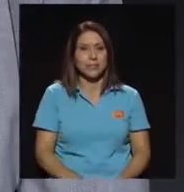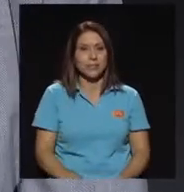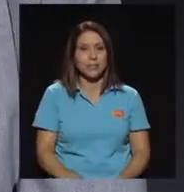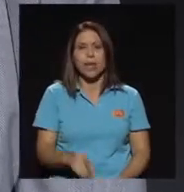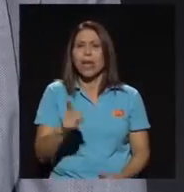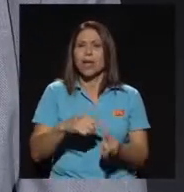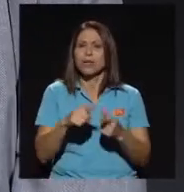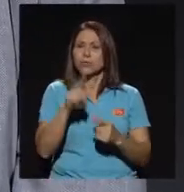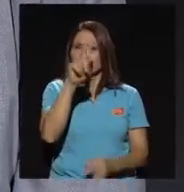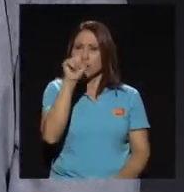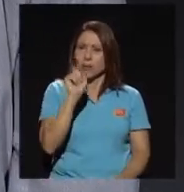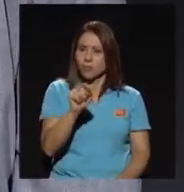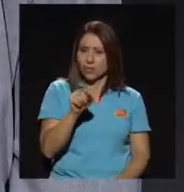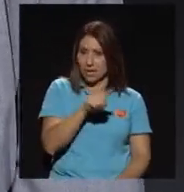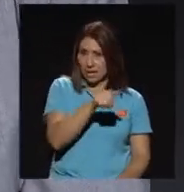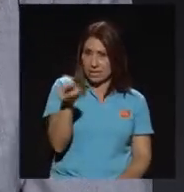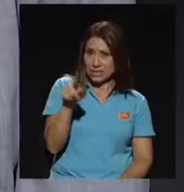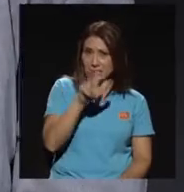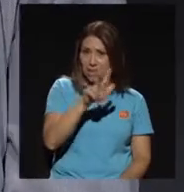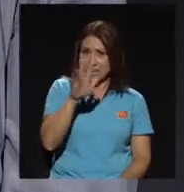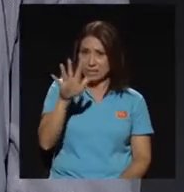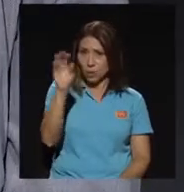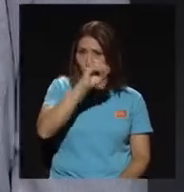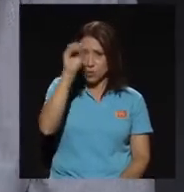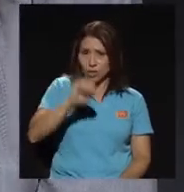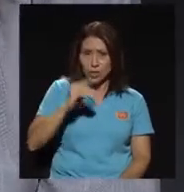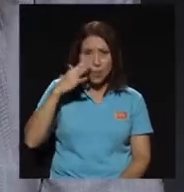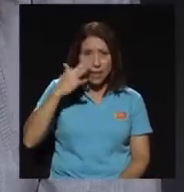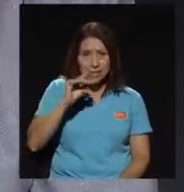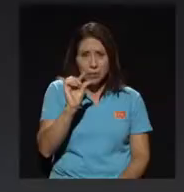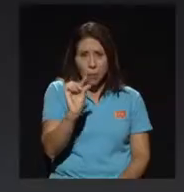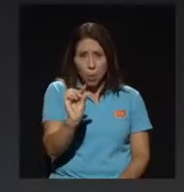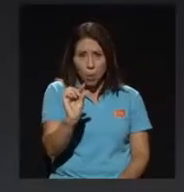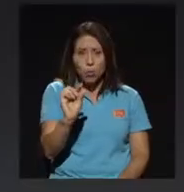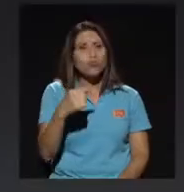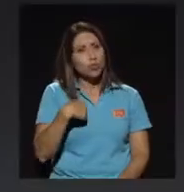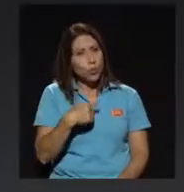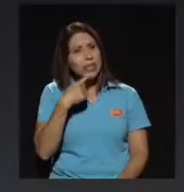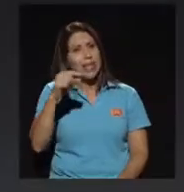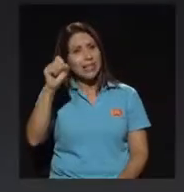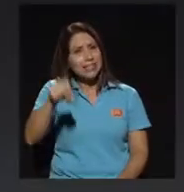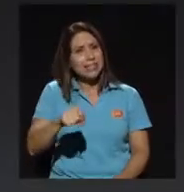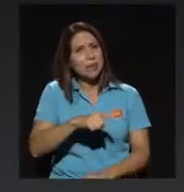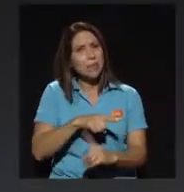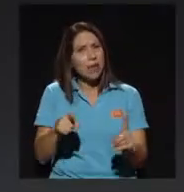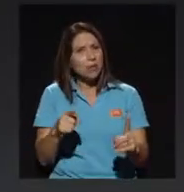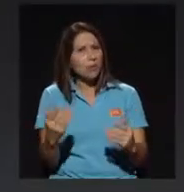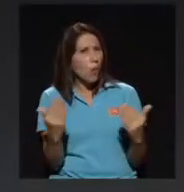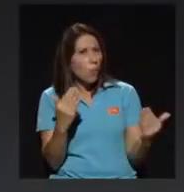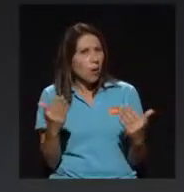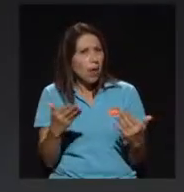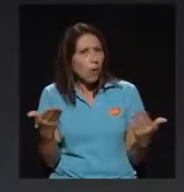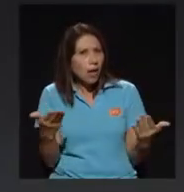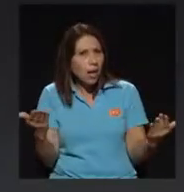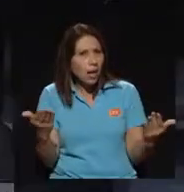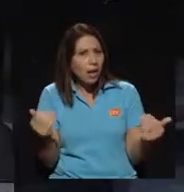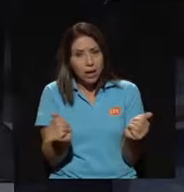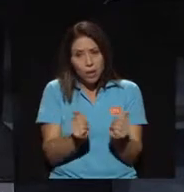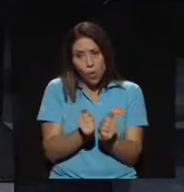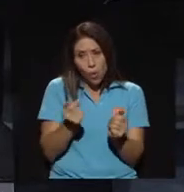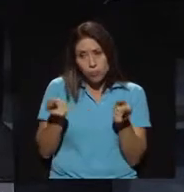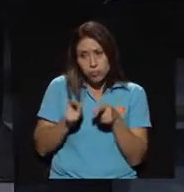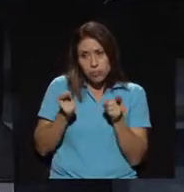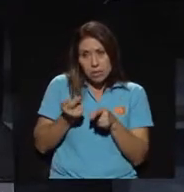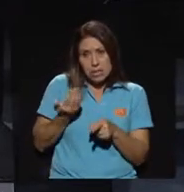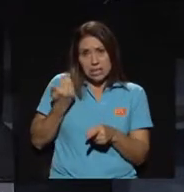¿este 35% parece poco? En principio yo diría que sí, pero ¿comparado contra qué? Contra nuestra historia reciente, pues